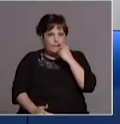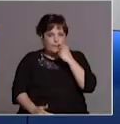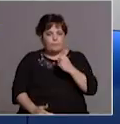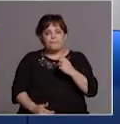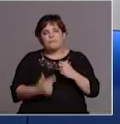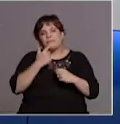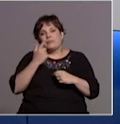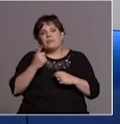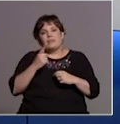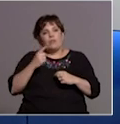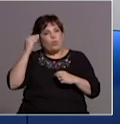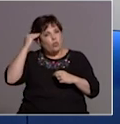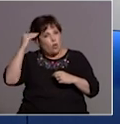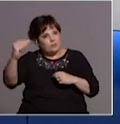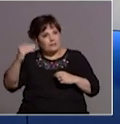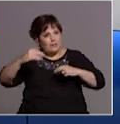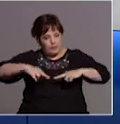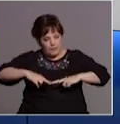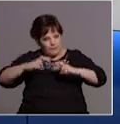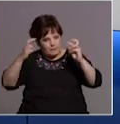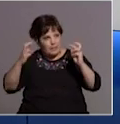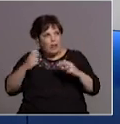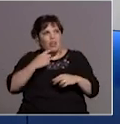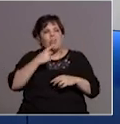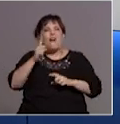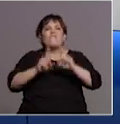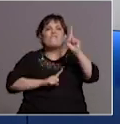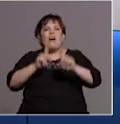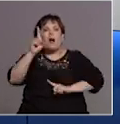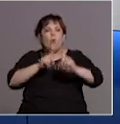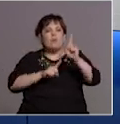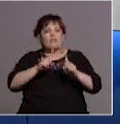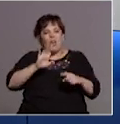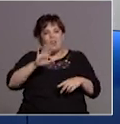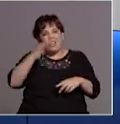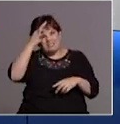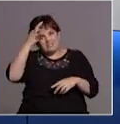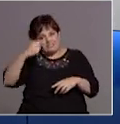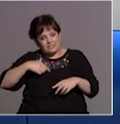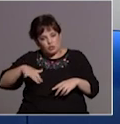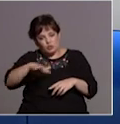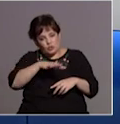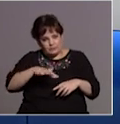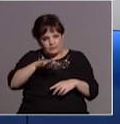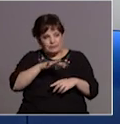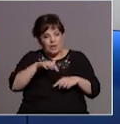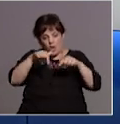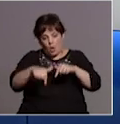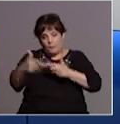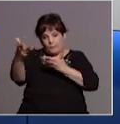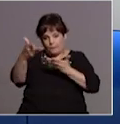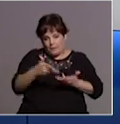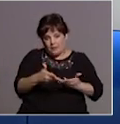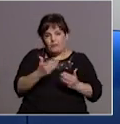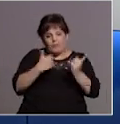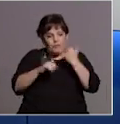y sabe clemente es docente investigadora se desempeña por ejemplo en la facultad de ciencias sociales de la universidad de la república y es nuestra invitada de hoy aquí el